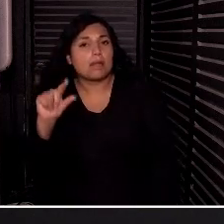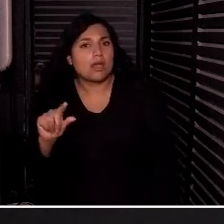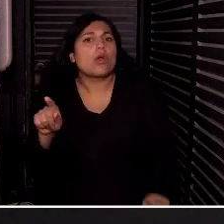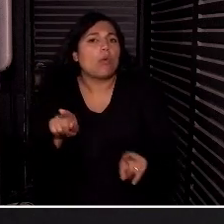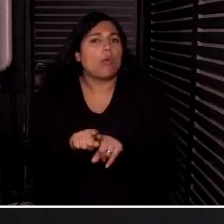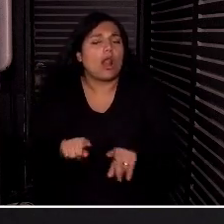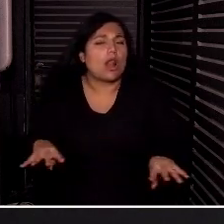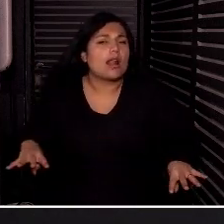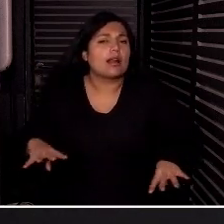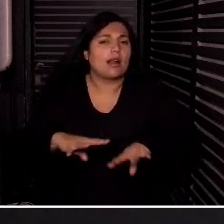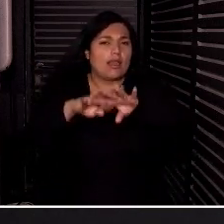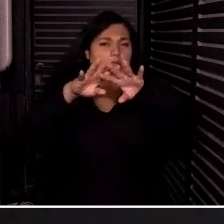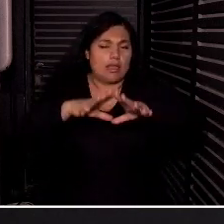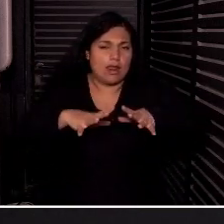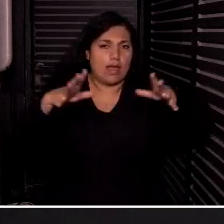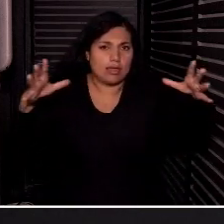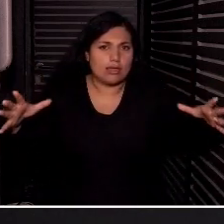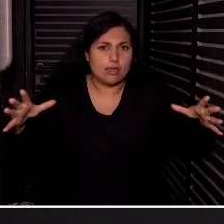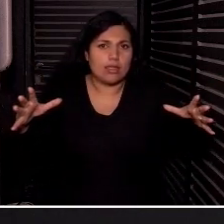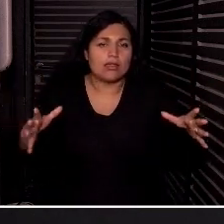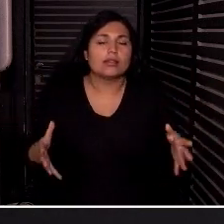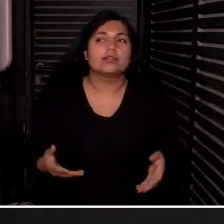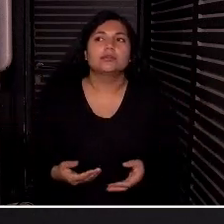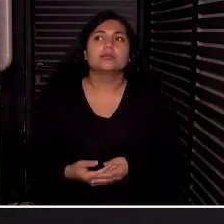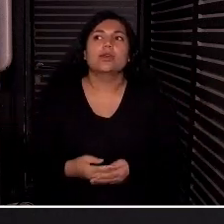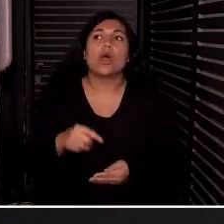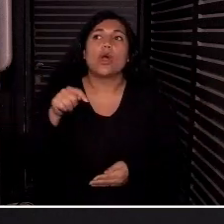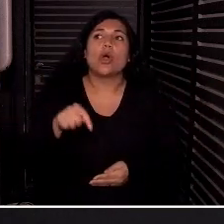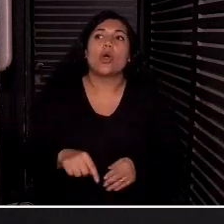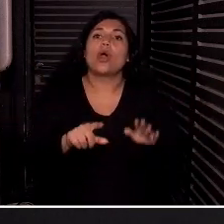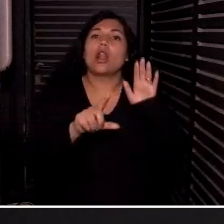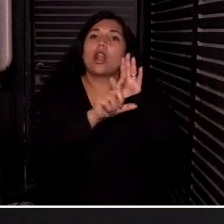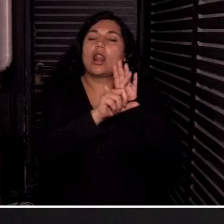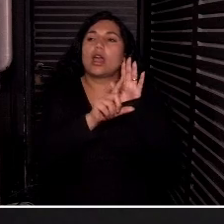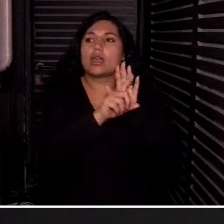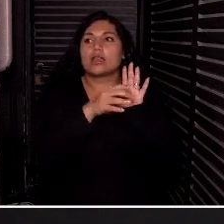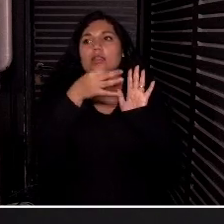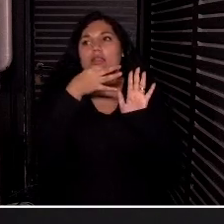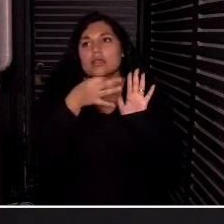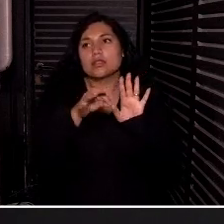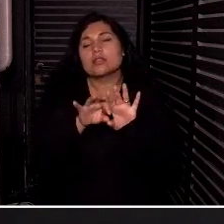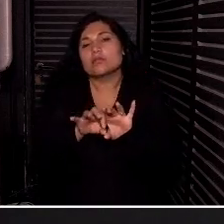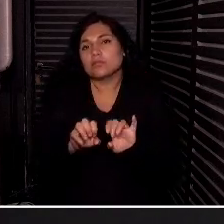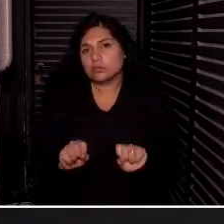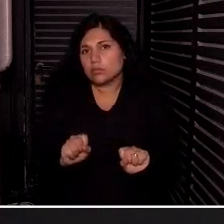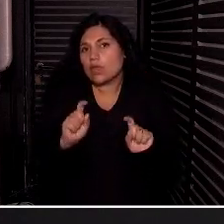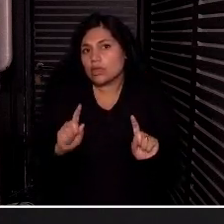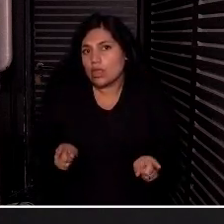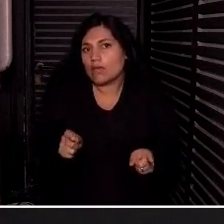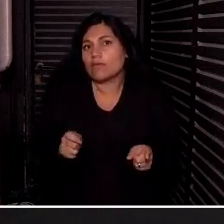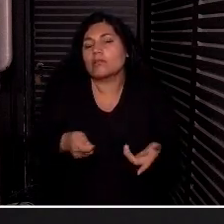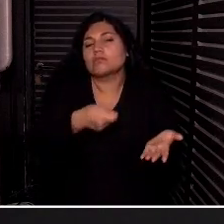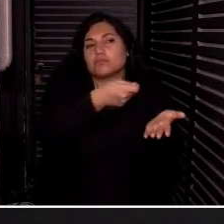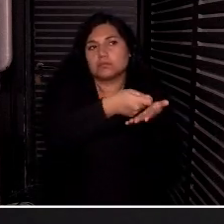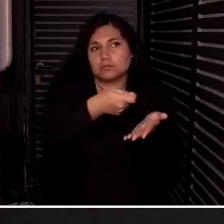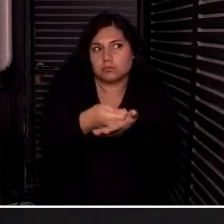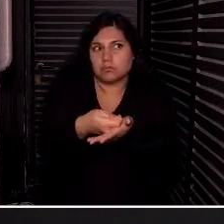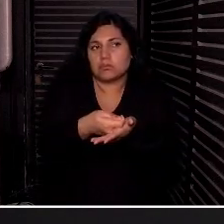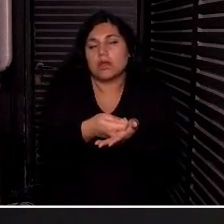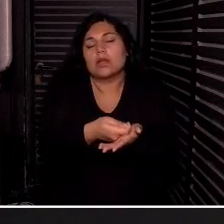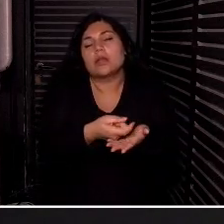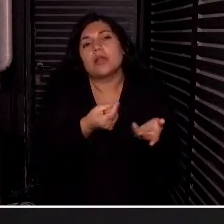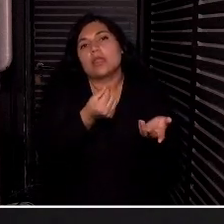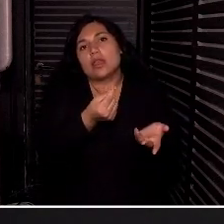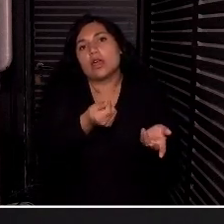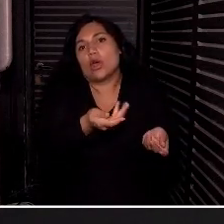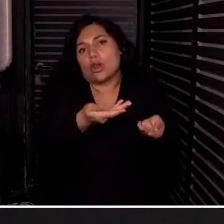red que tuvo un incentivo muy distinto que hoy día que por ley tenía que ver con La retransmisión consentida y por lo tanto cobrarle a los cables operadores por esa transmisión cosa que